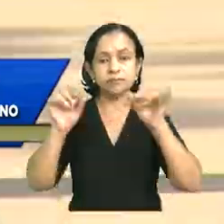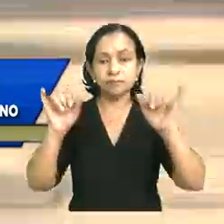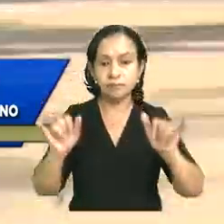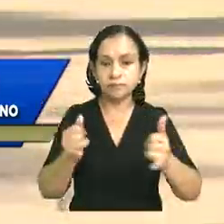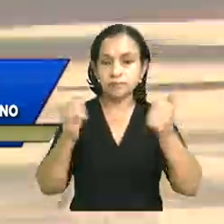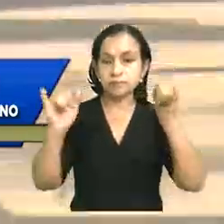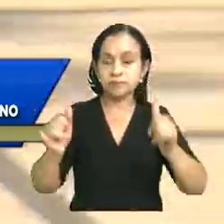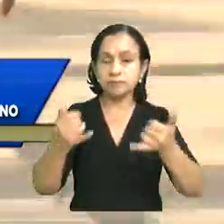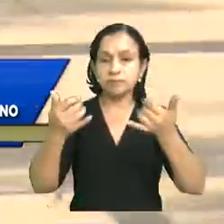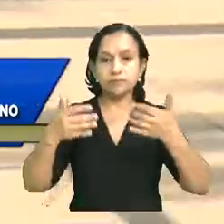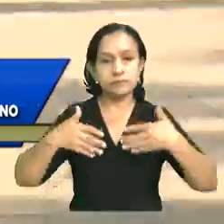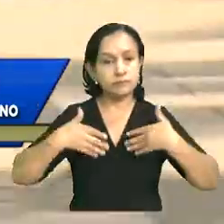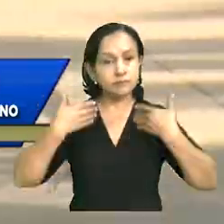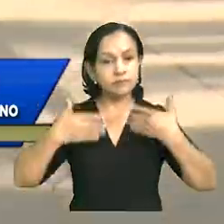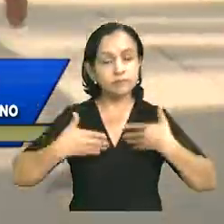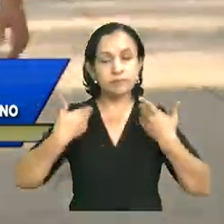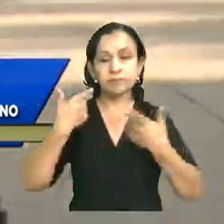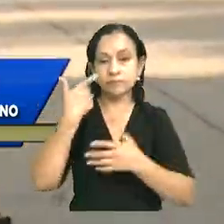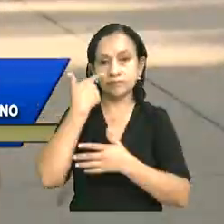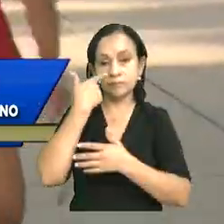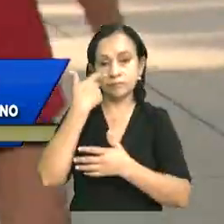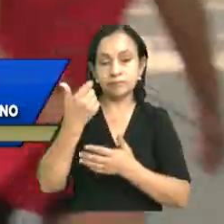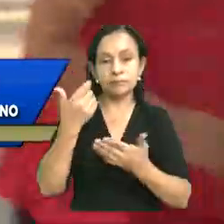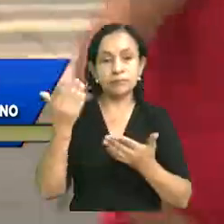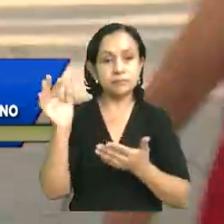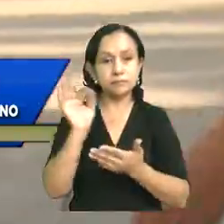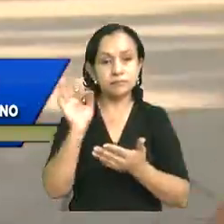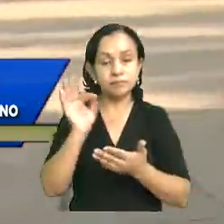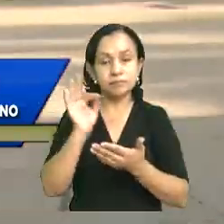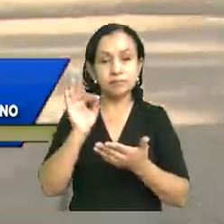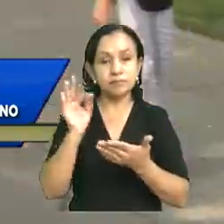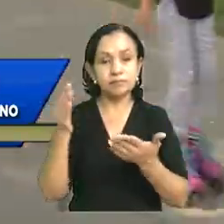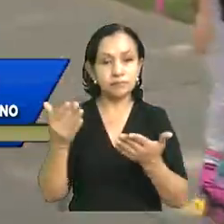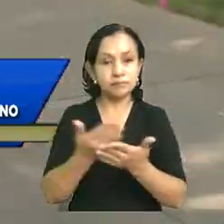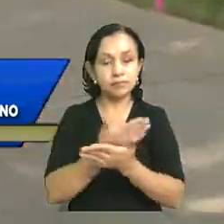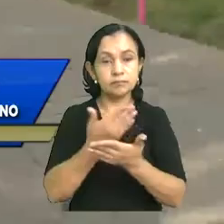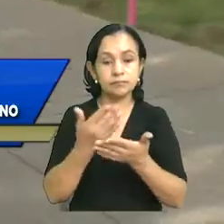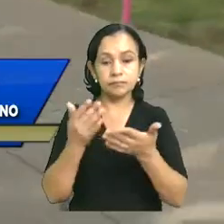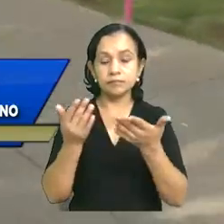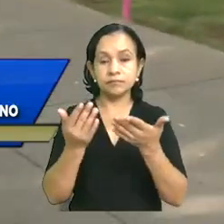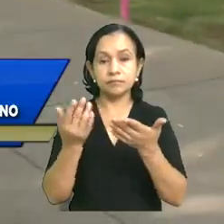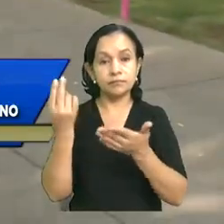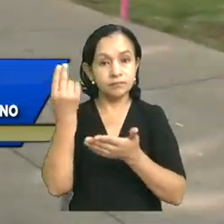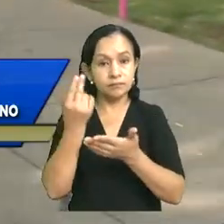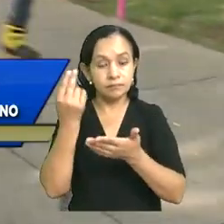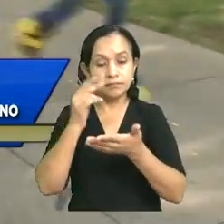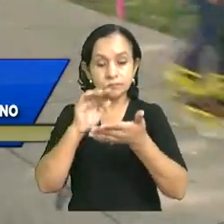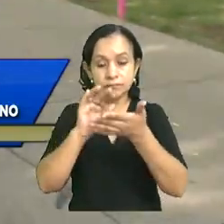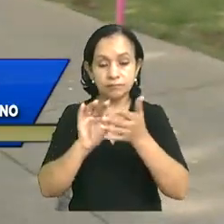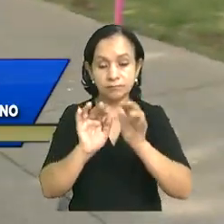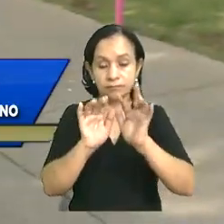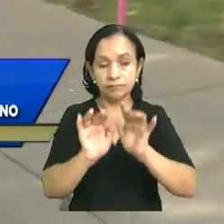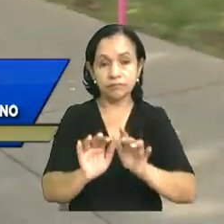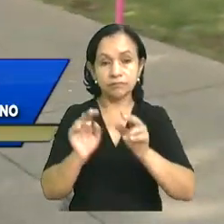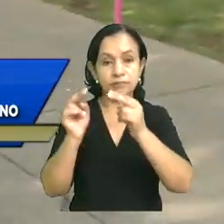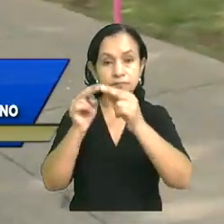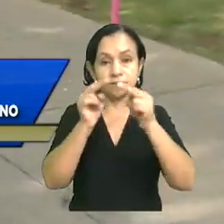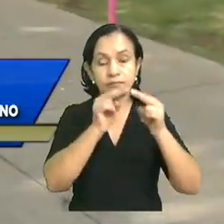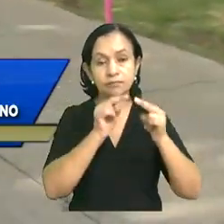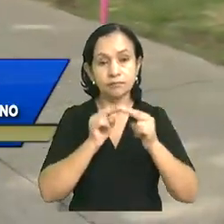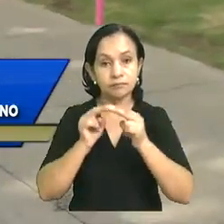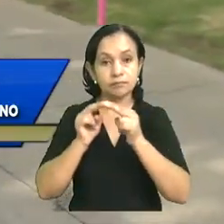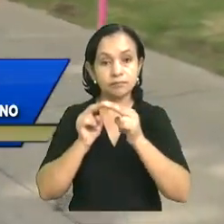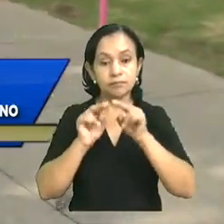sana, estar conociendo nuevos tipos de tecnologías, porque tiene que ver también ligado a la